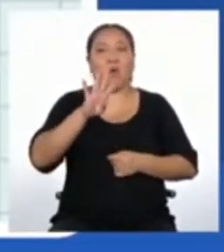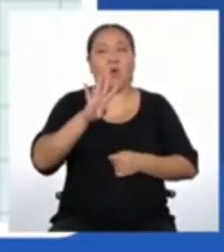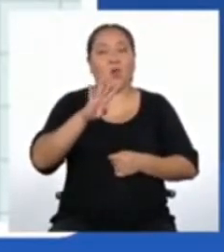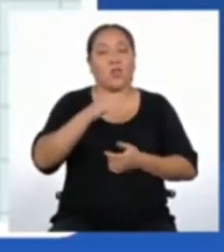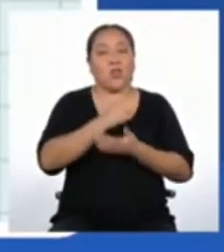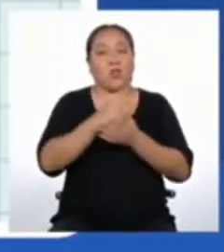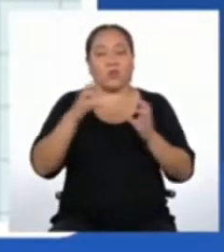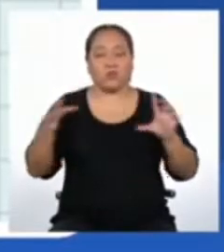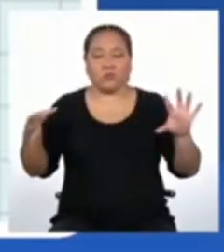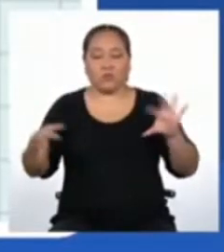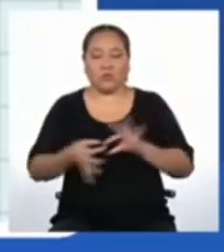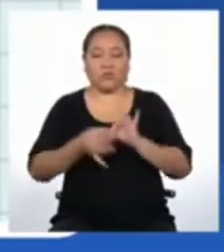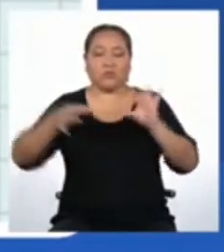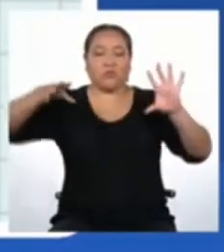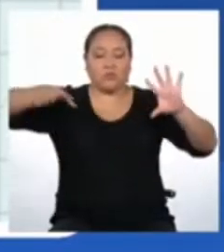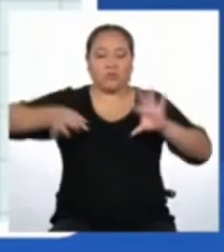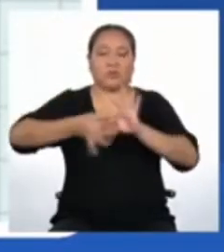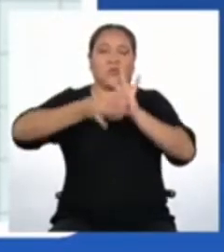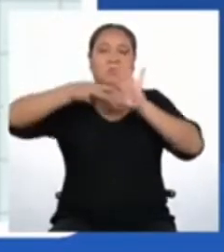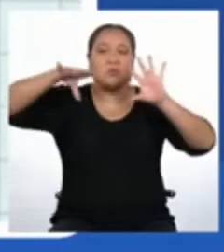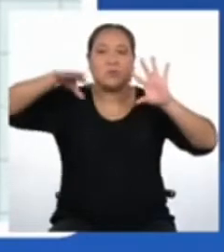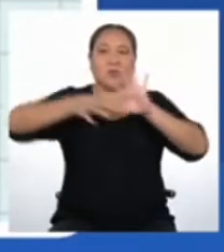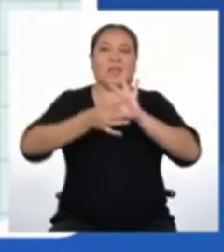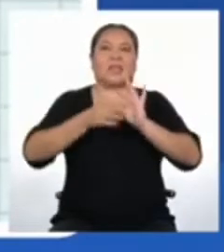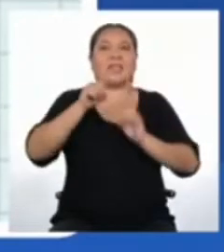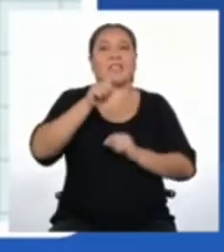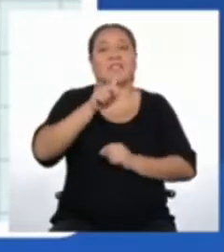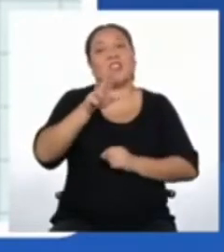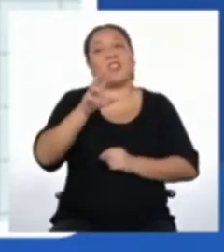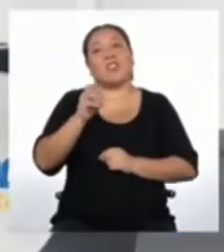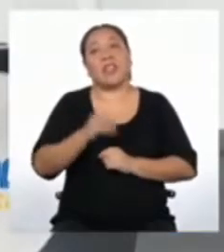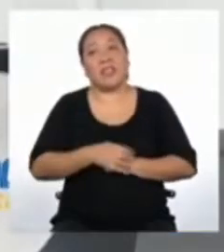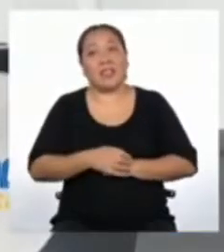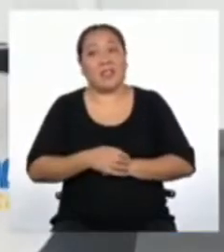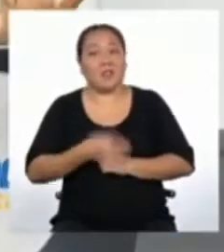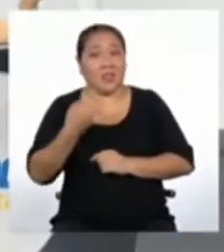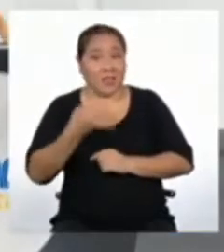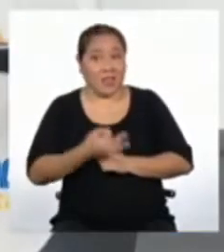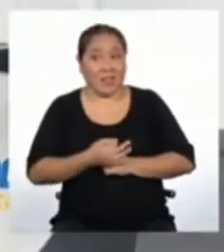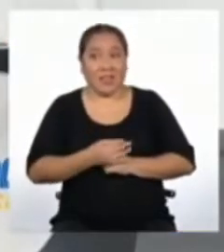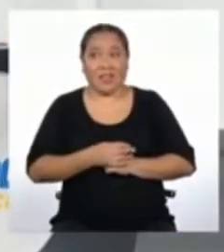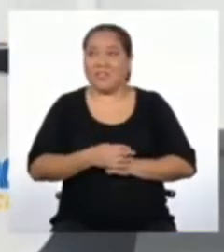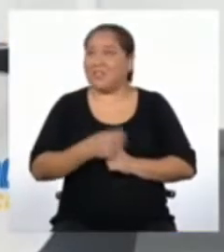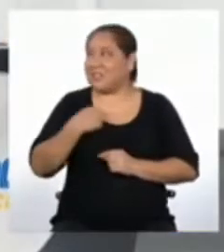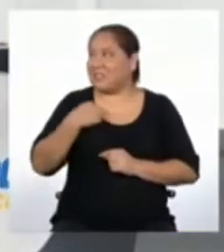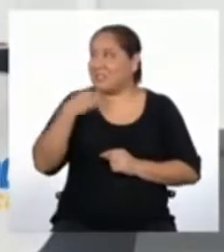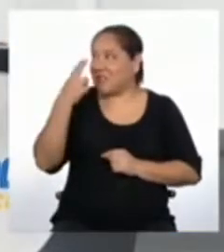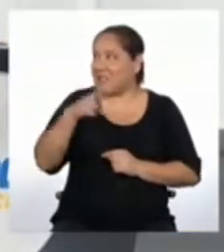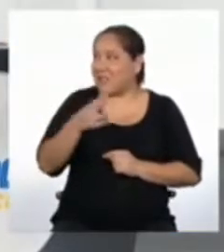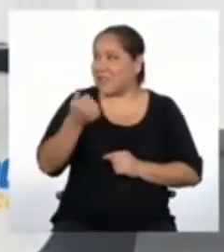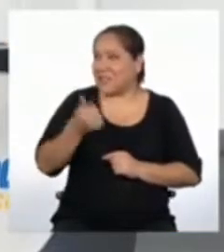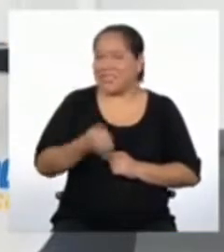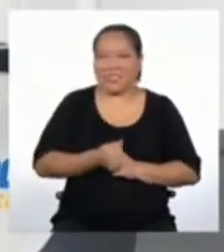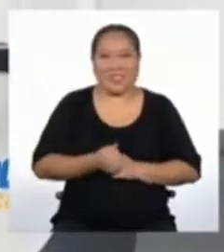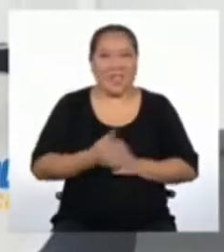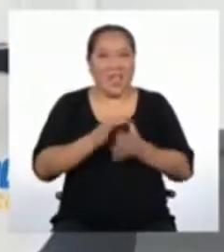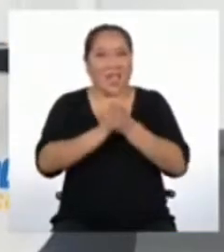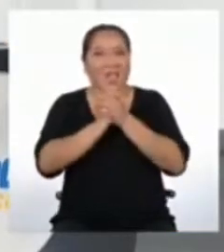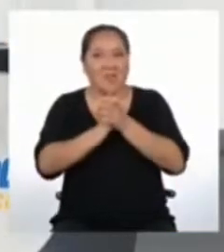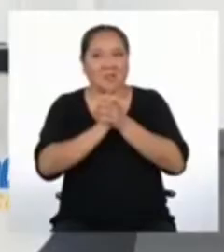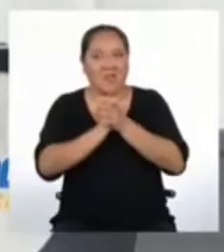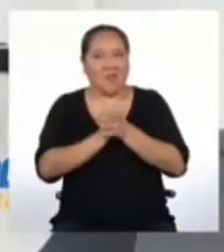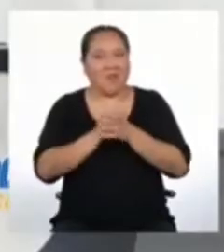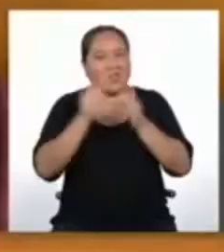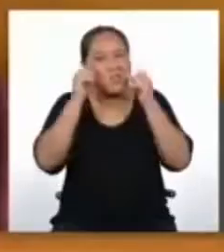que entre ellas suman 130. ¿Me equivoco? No, yo también puedo verlo. Amigas y amigos,